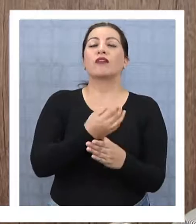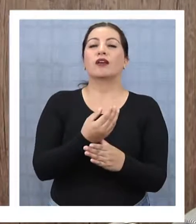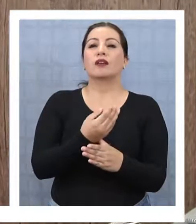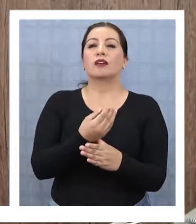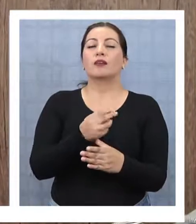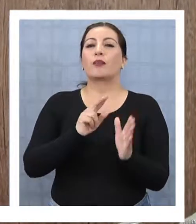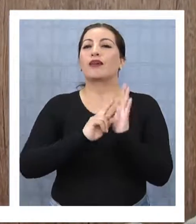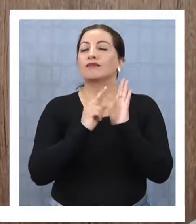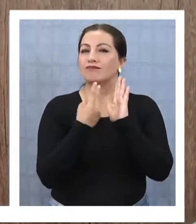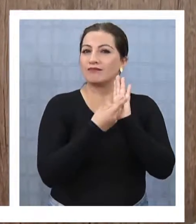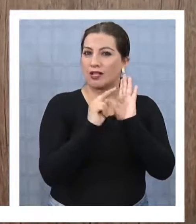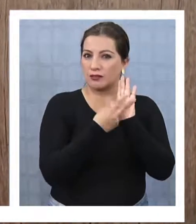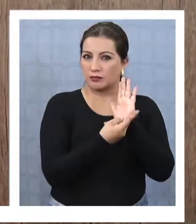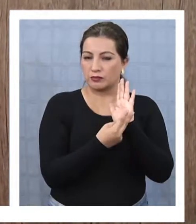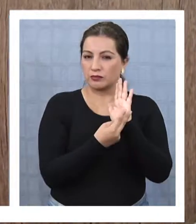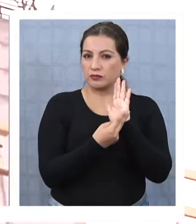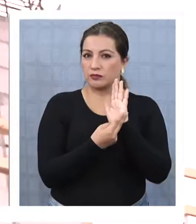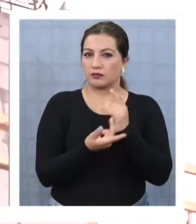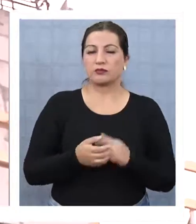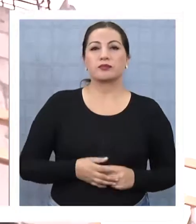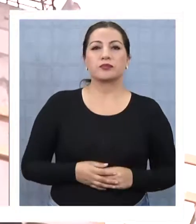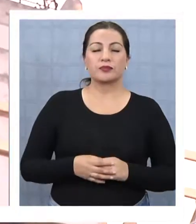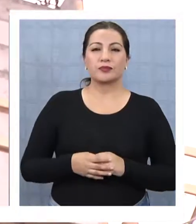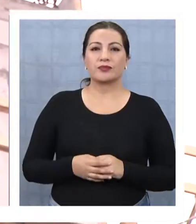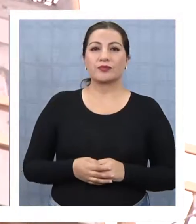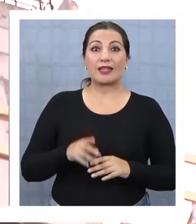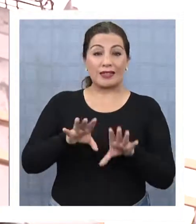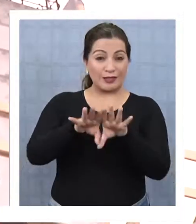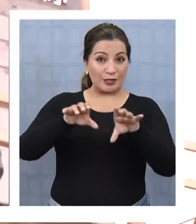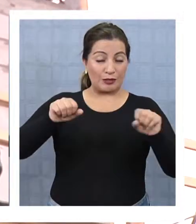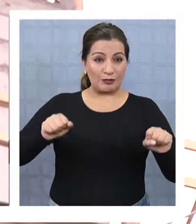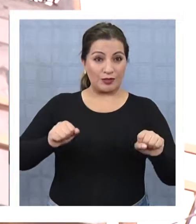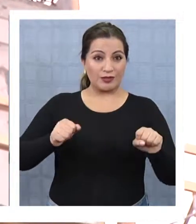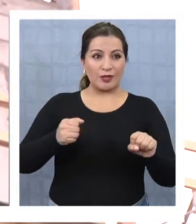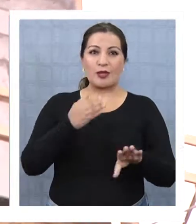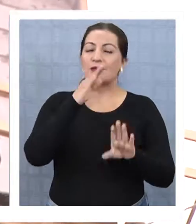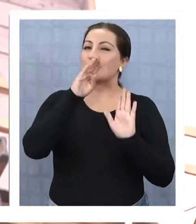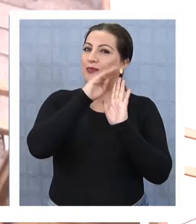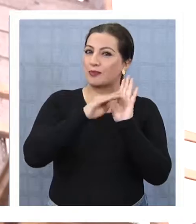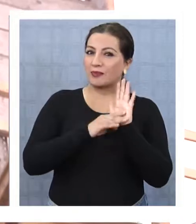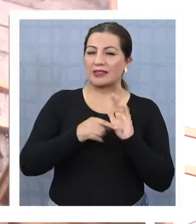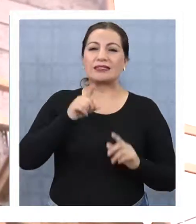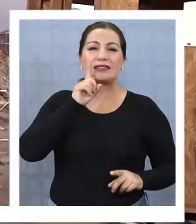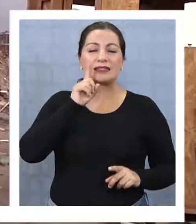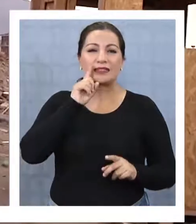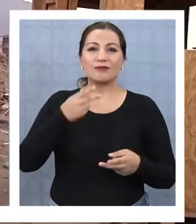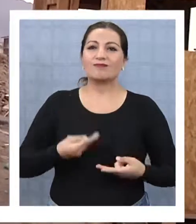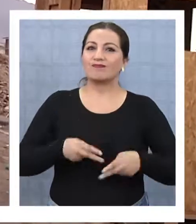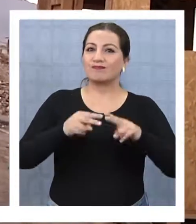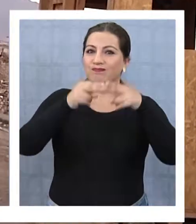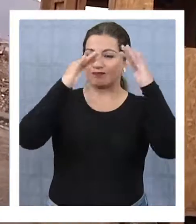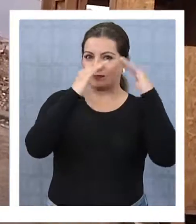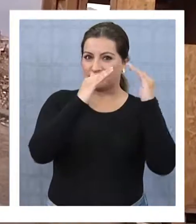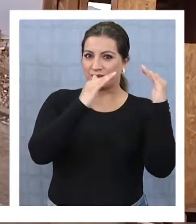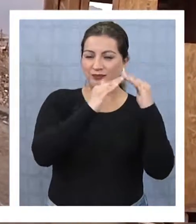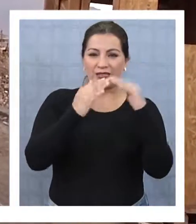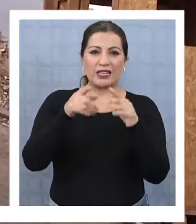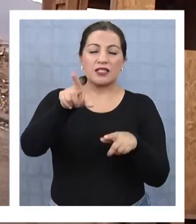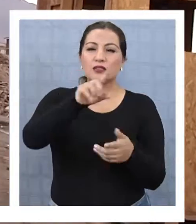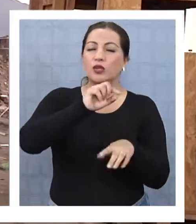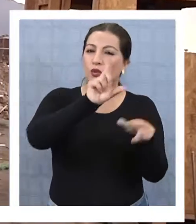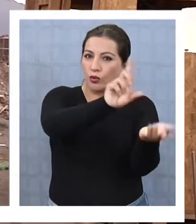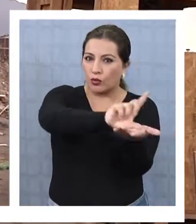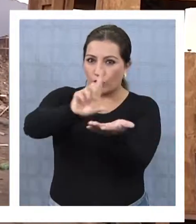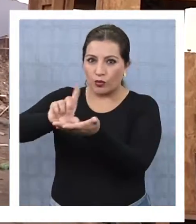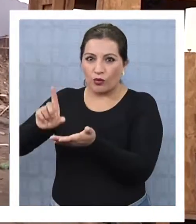este convenio requiera. Este convenio de programación contempla la construcción de viviendas en terrenos que figuren